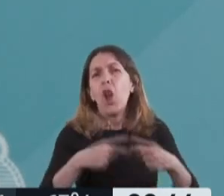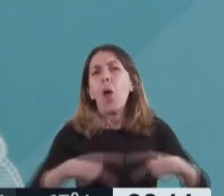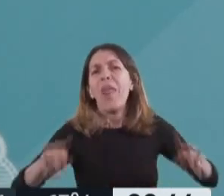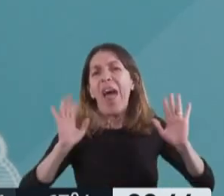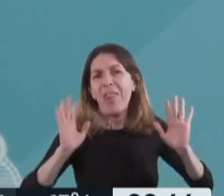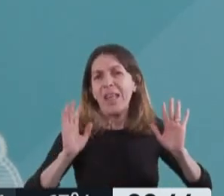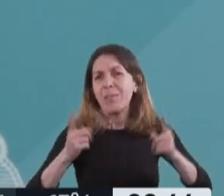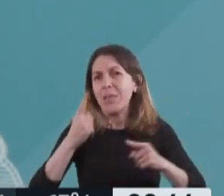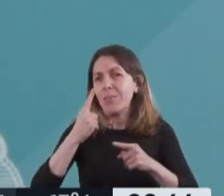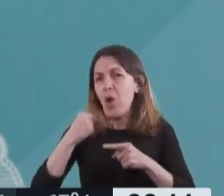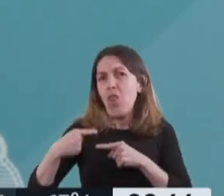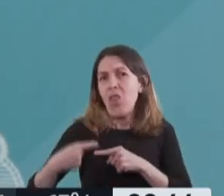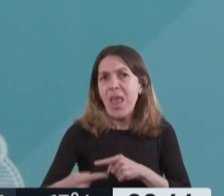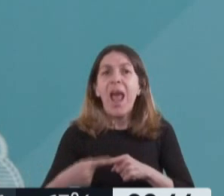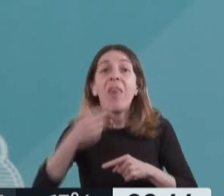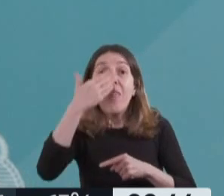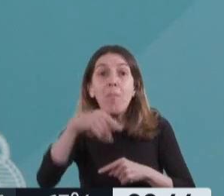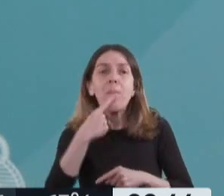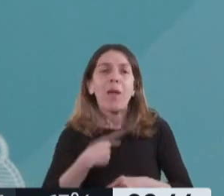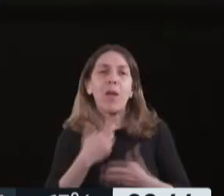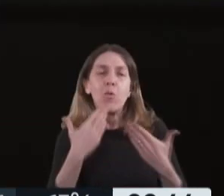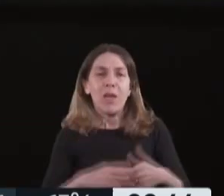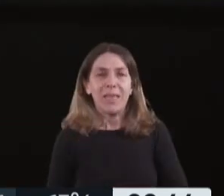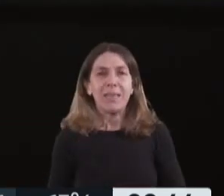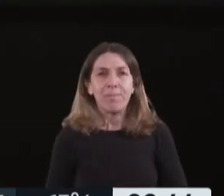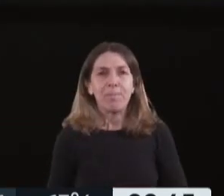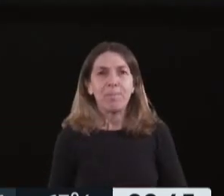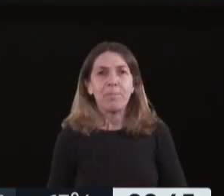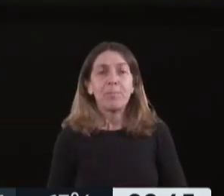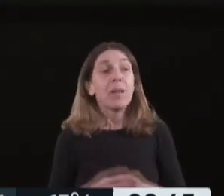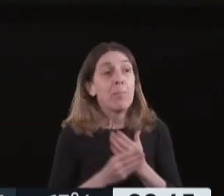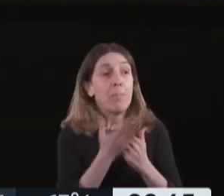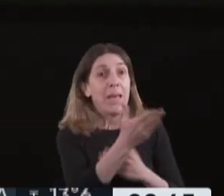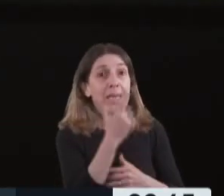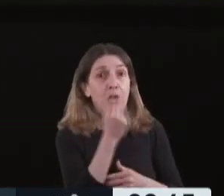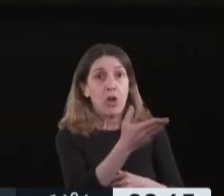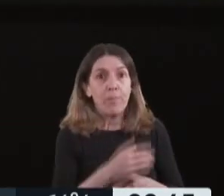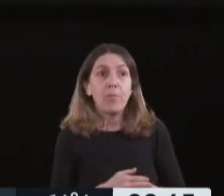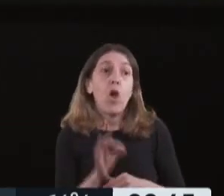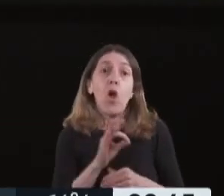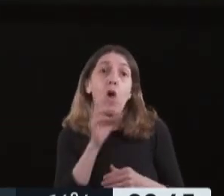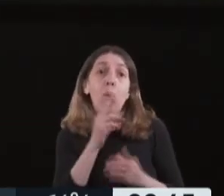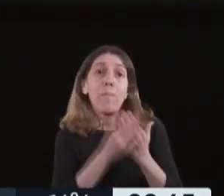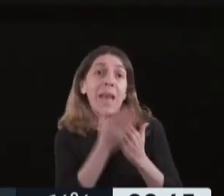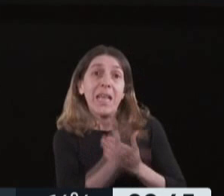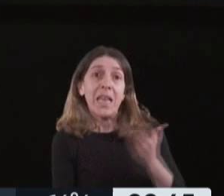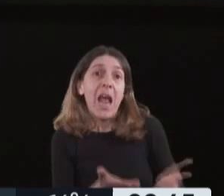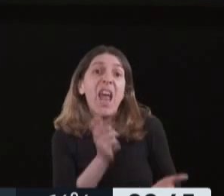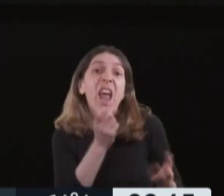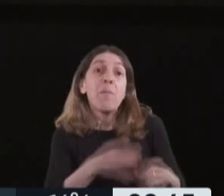días después contestamos las preguntas de ustedes y muchas gracias ministro o ministra lo que quiera empezar